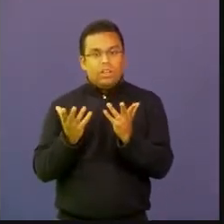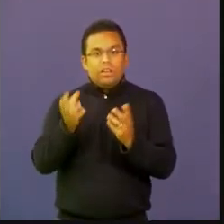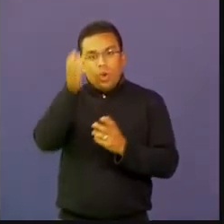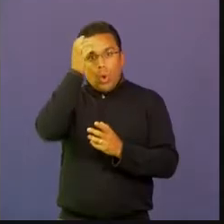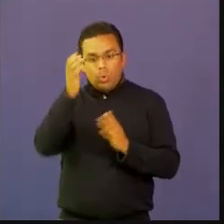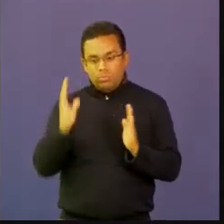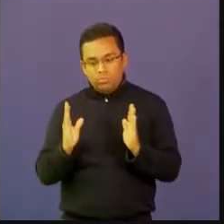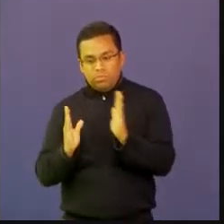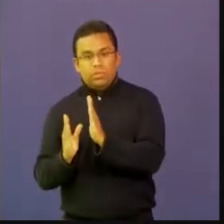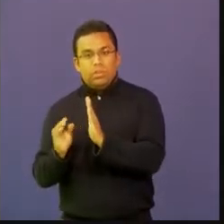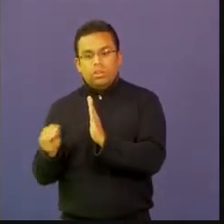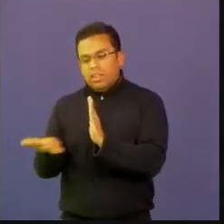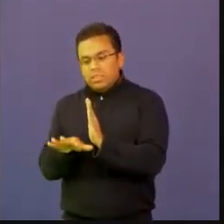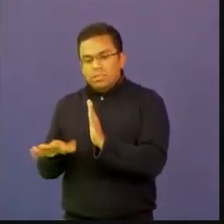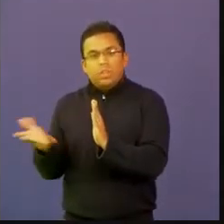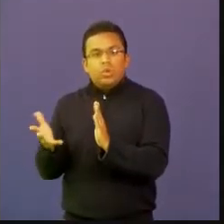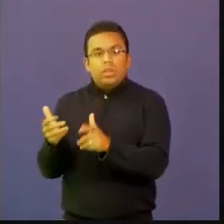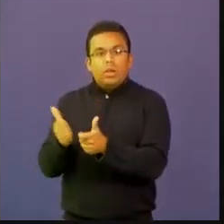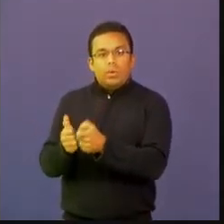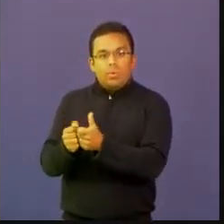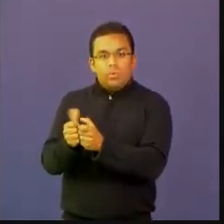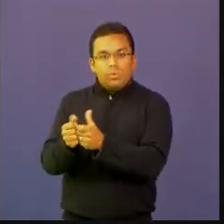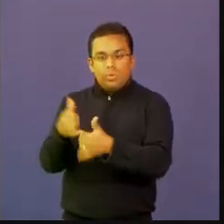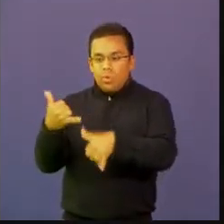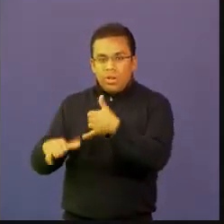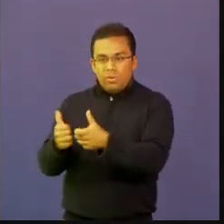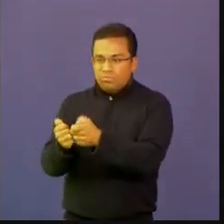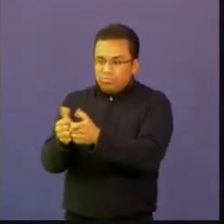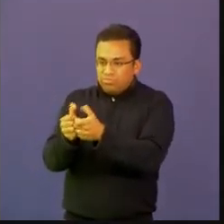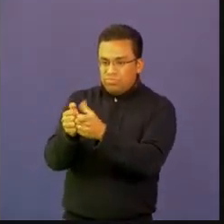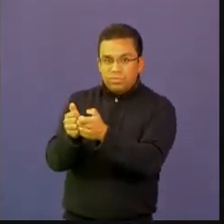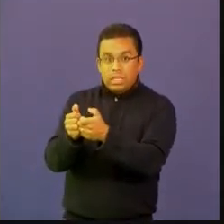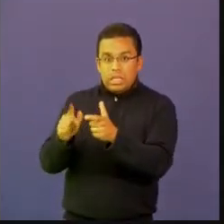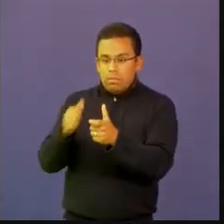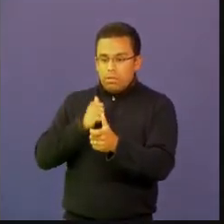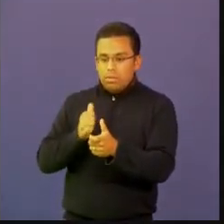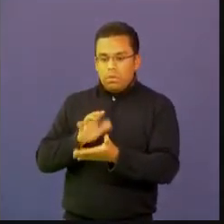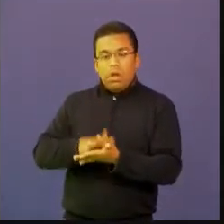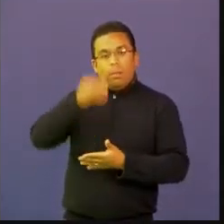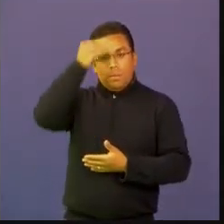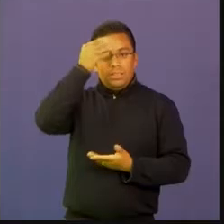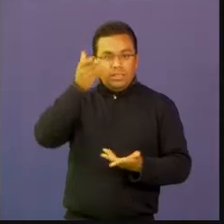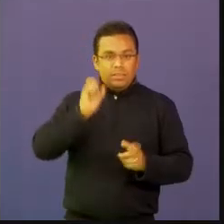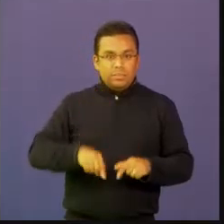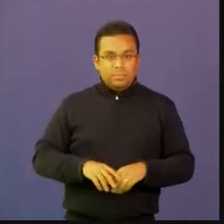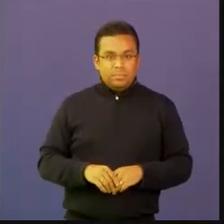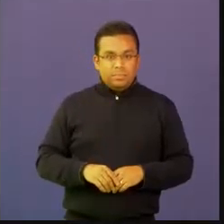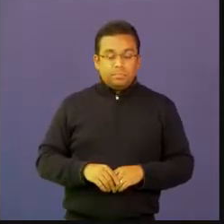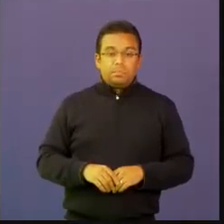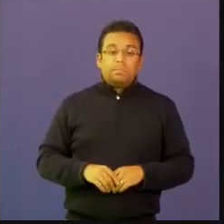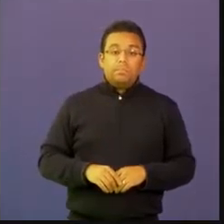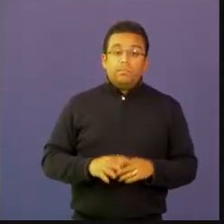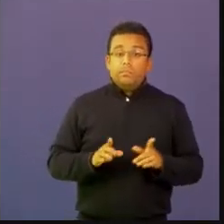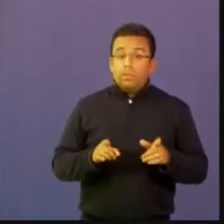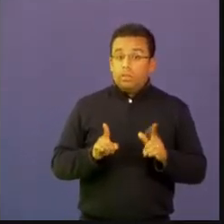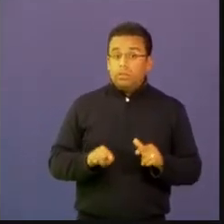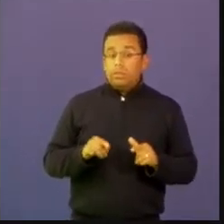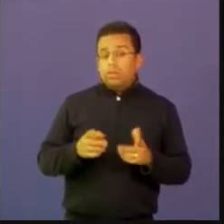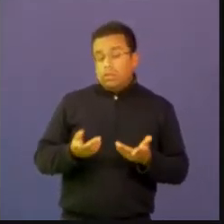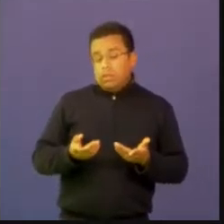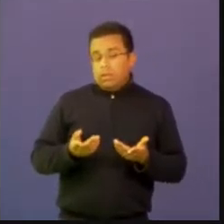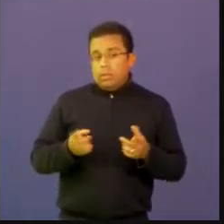entorno que es de juego y que se convierte así en un entorno de aprendizaje de disciplina. Voy a profundizar luego en la conversación